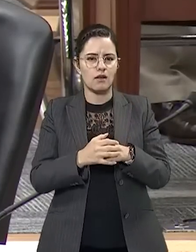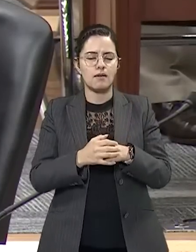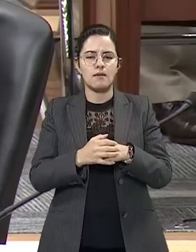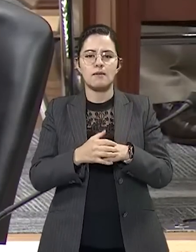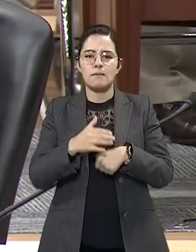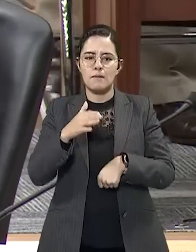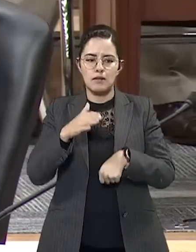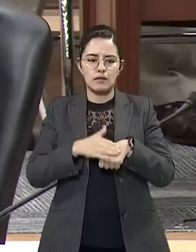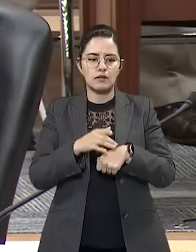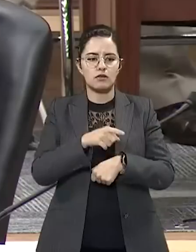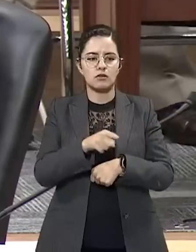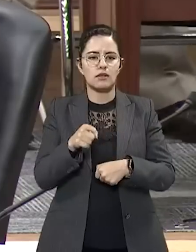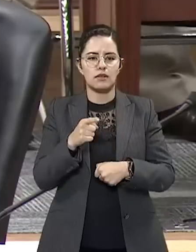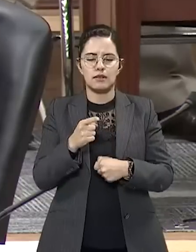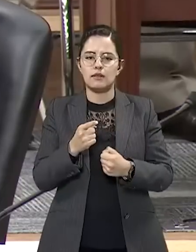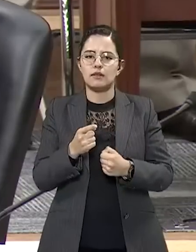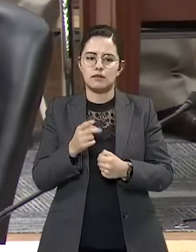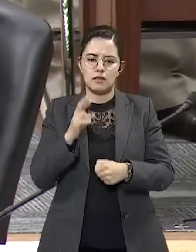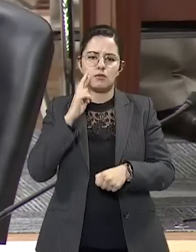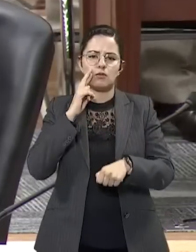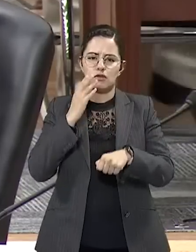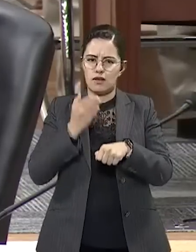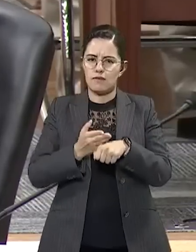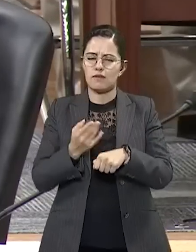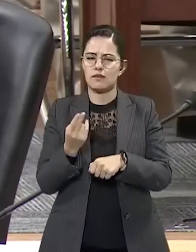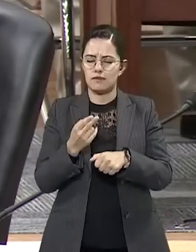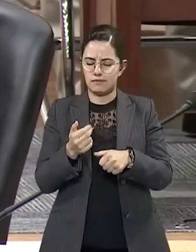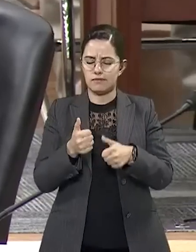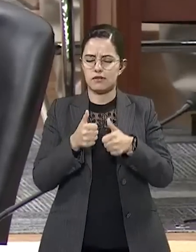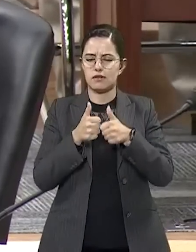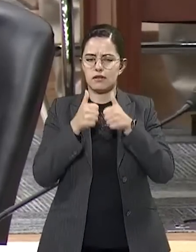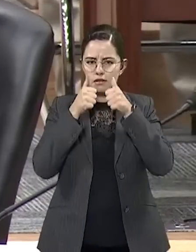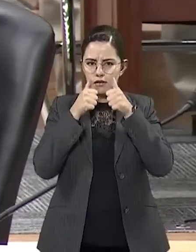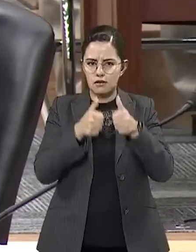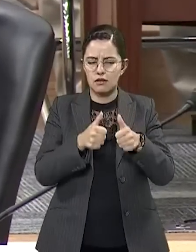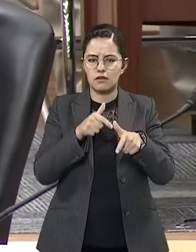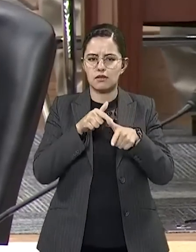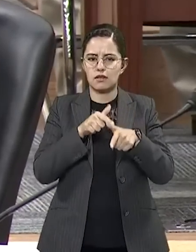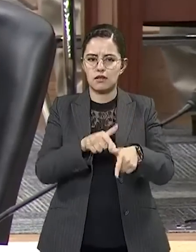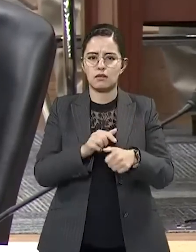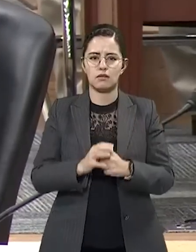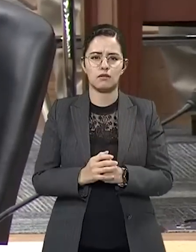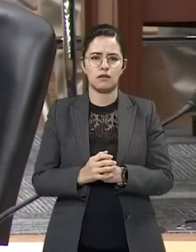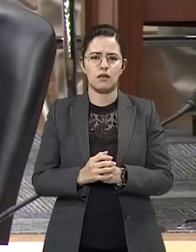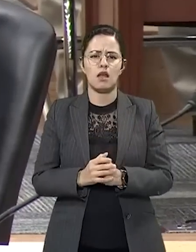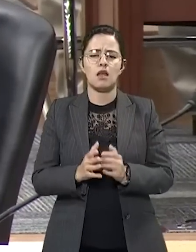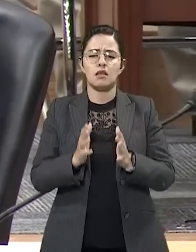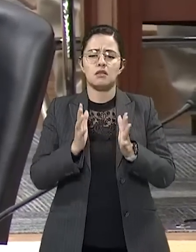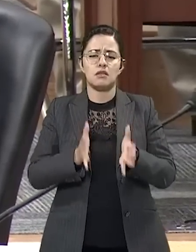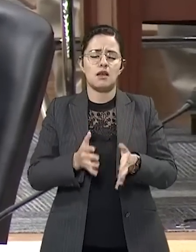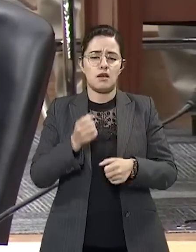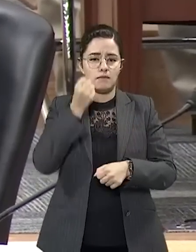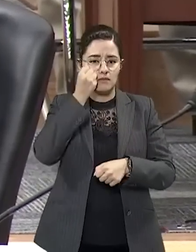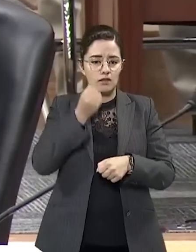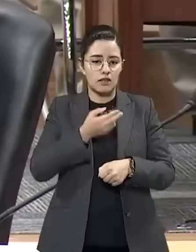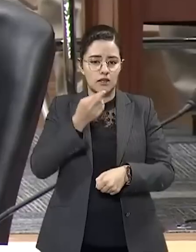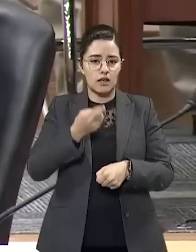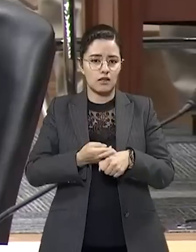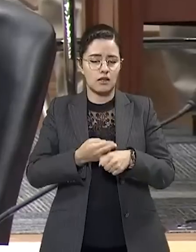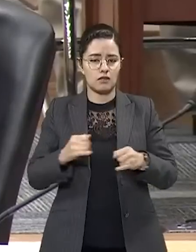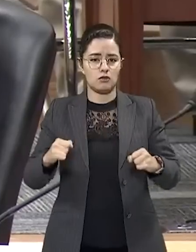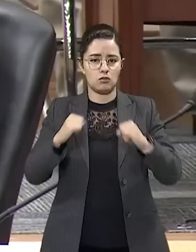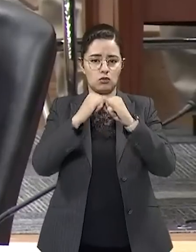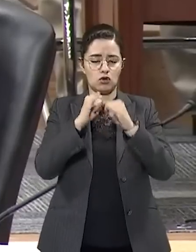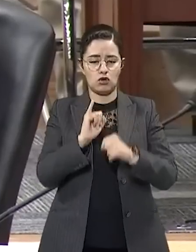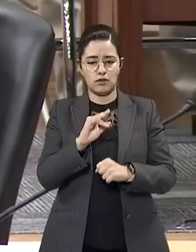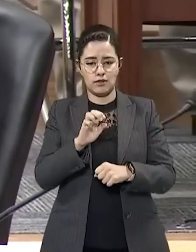a la convicción y a la responsabilidad he cumplido un ciclo en la secretaría ejecutiva del instituto para servir